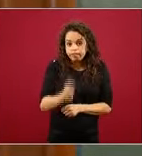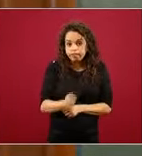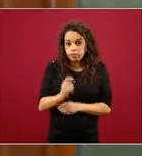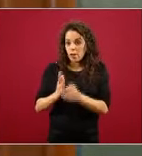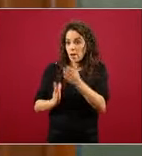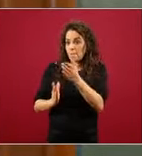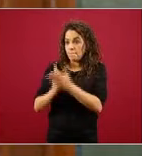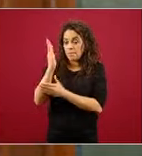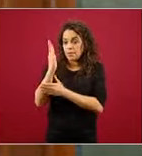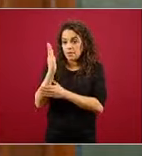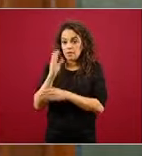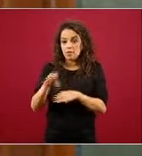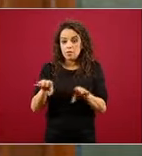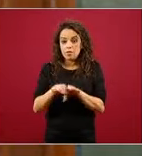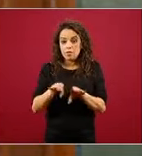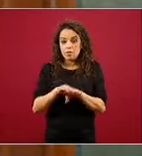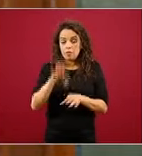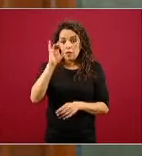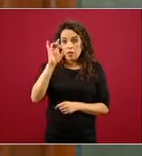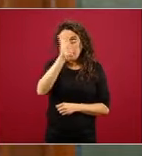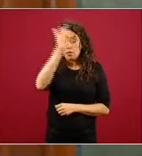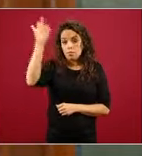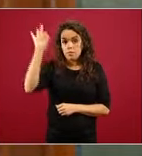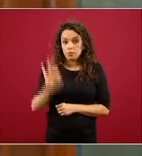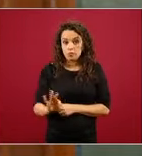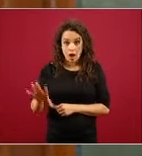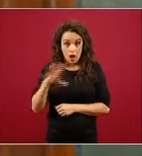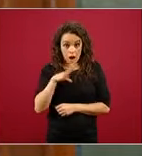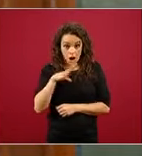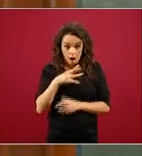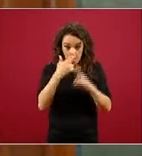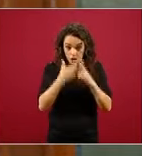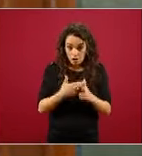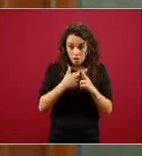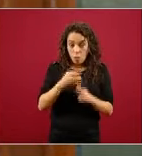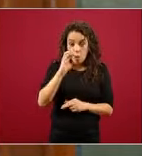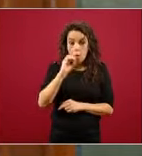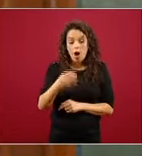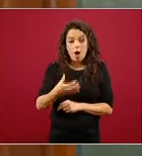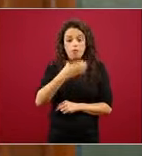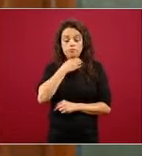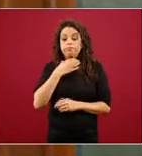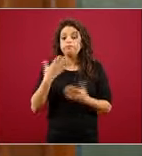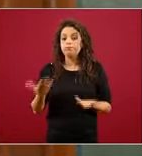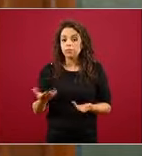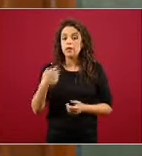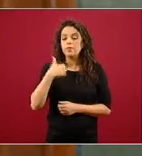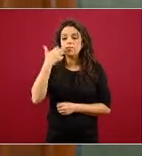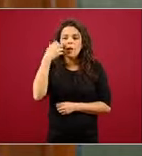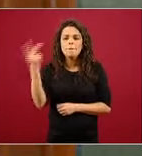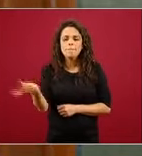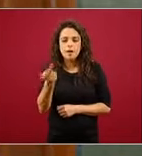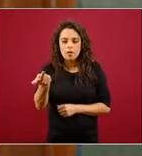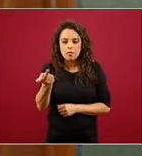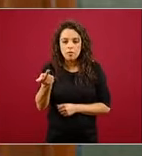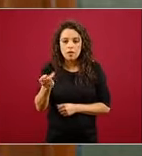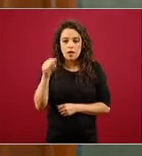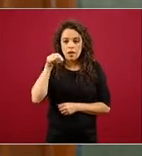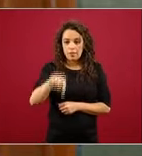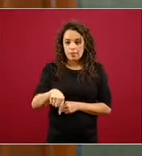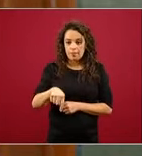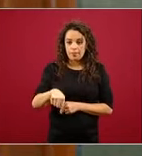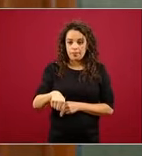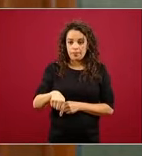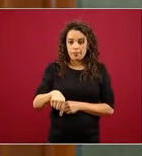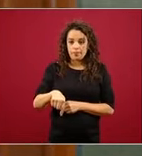¿no?, de protección del 30%. La pregunta sería ¿el Estado mexicano tiene la capacidad